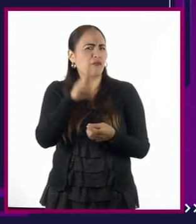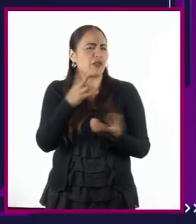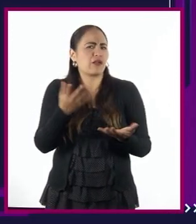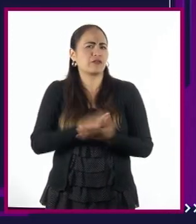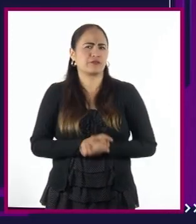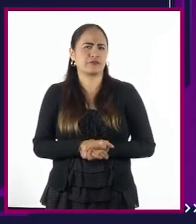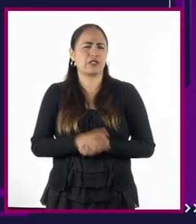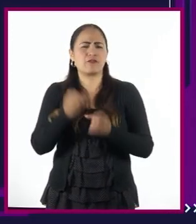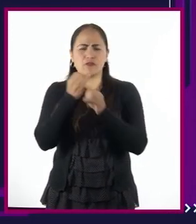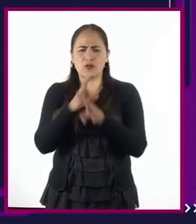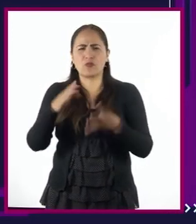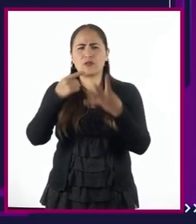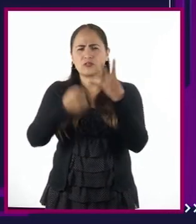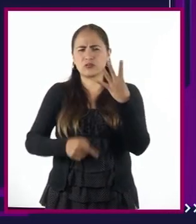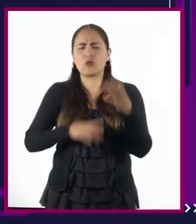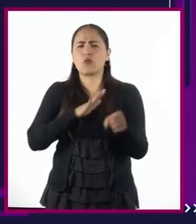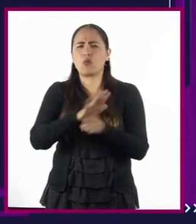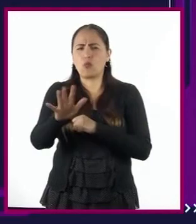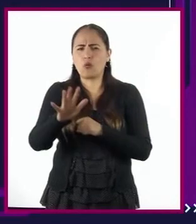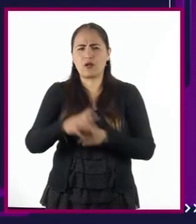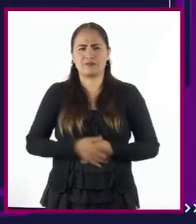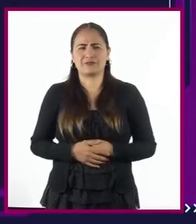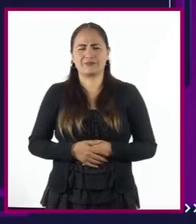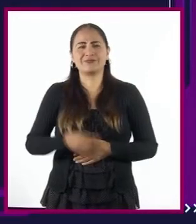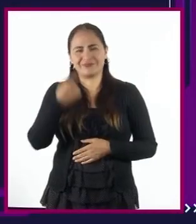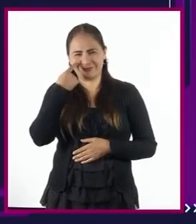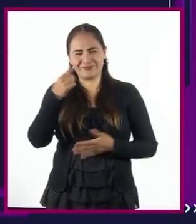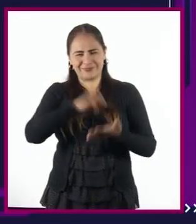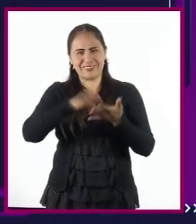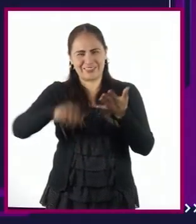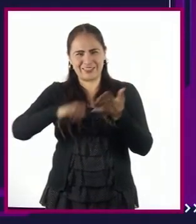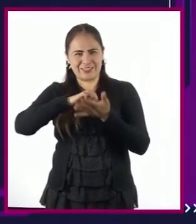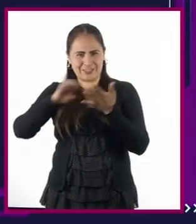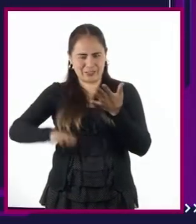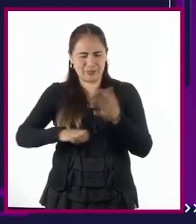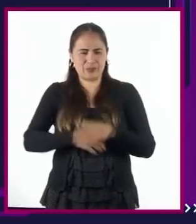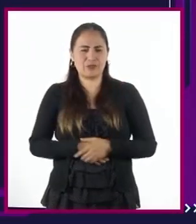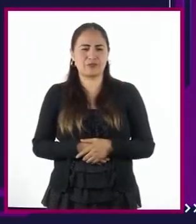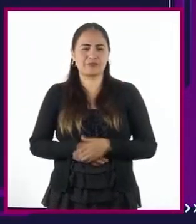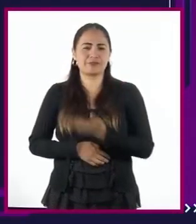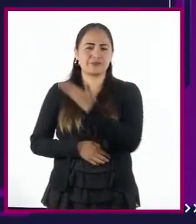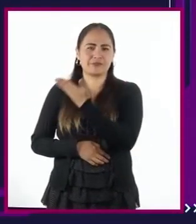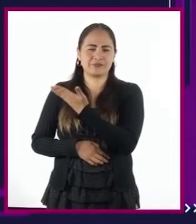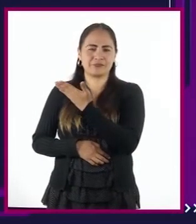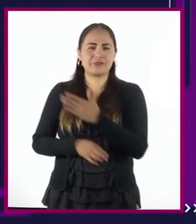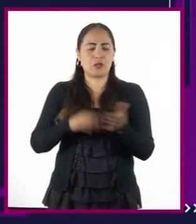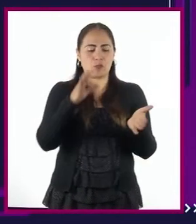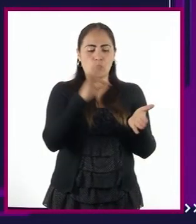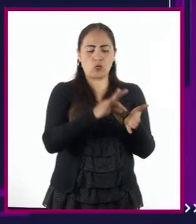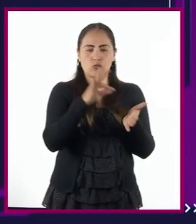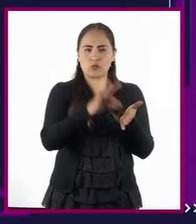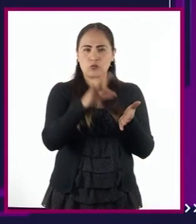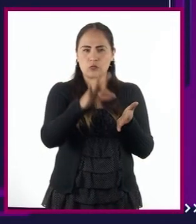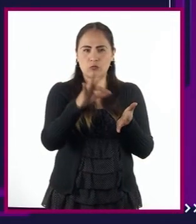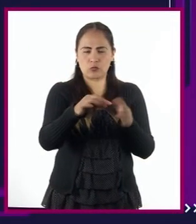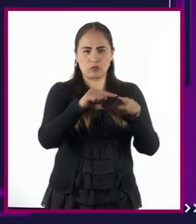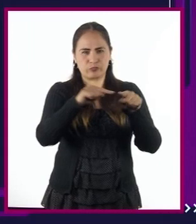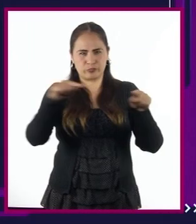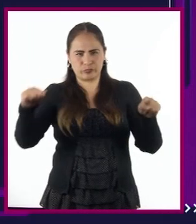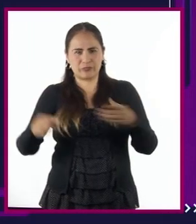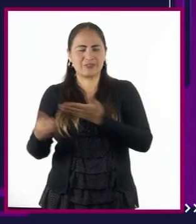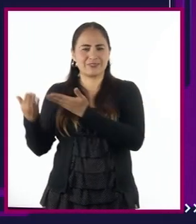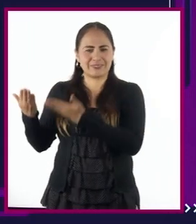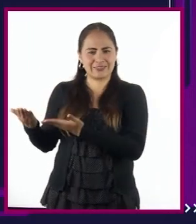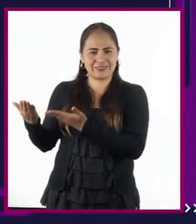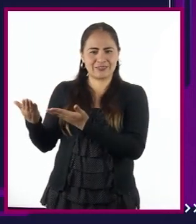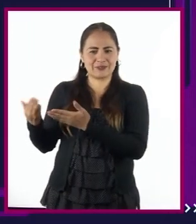informaban esas gráficas? Veamos otros ejemplos. La gráfica de línea mostrada representa